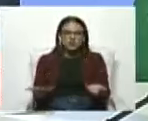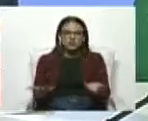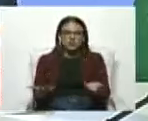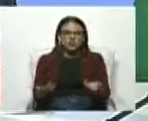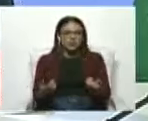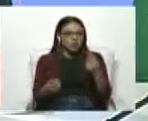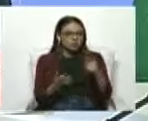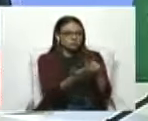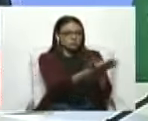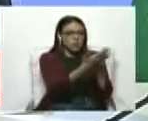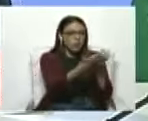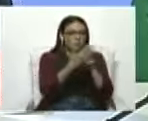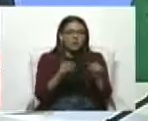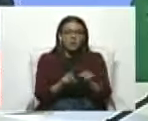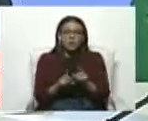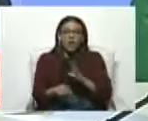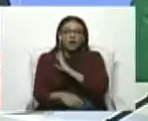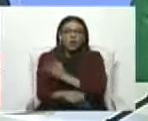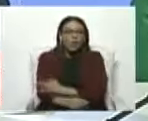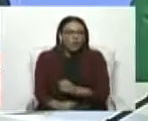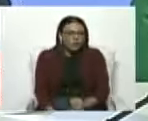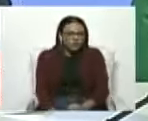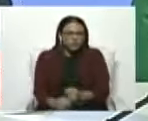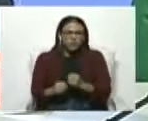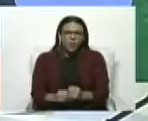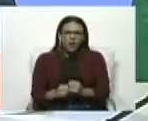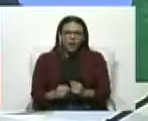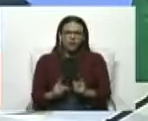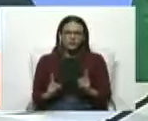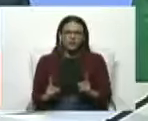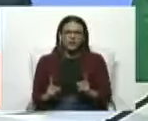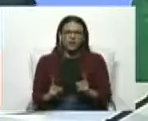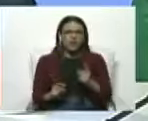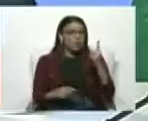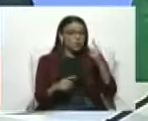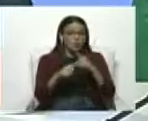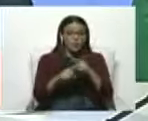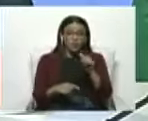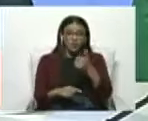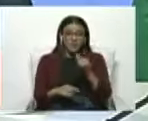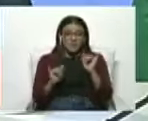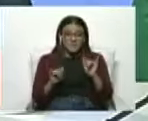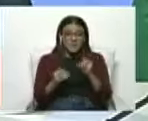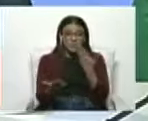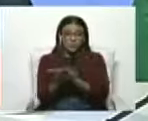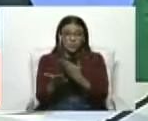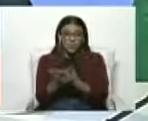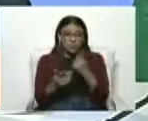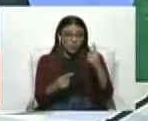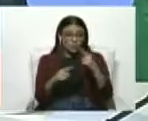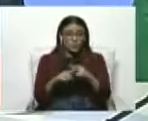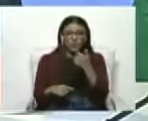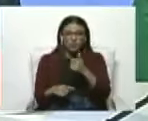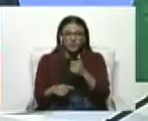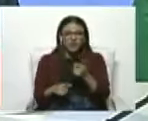Voy a decir, un 1x10, yo no puedo hacer un 1x10